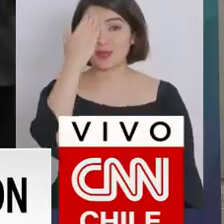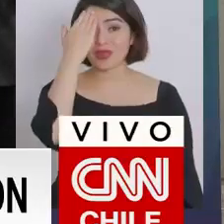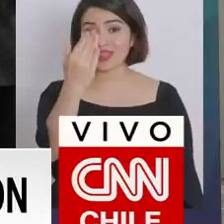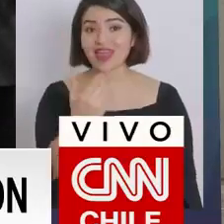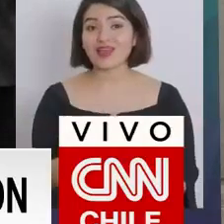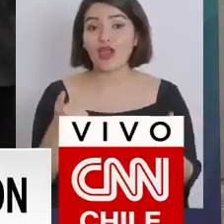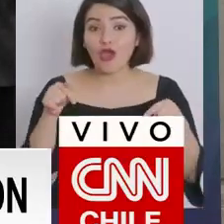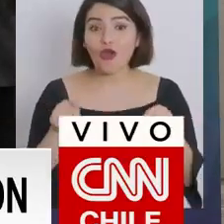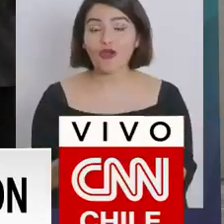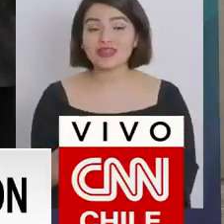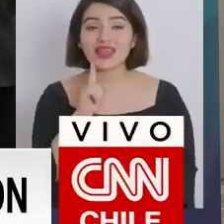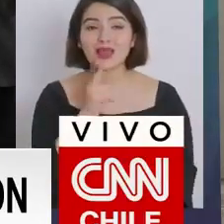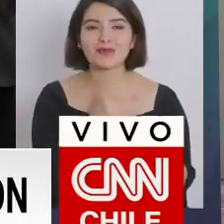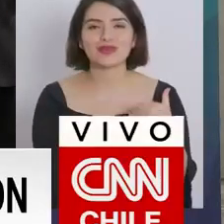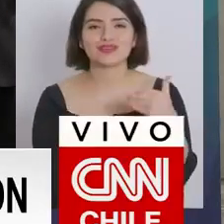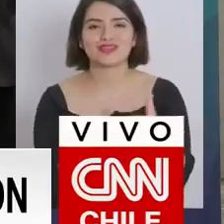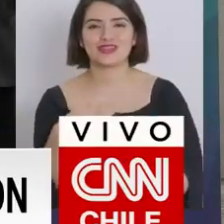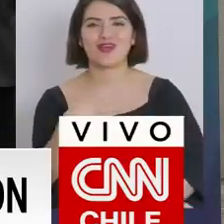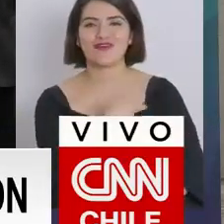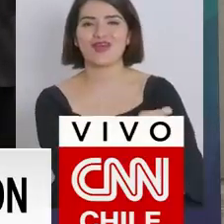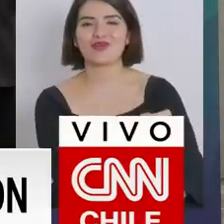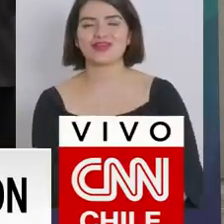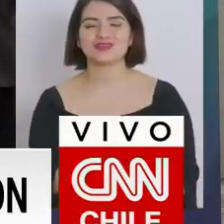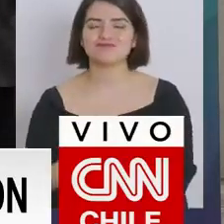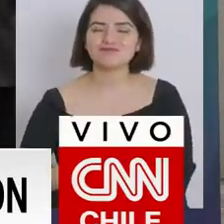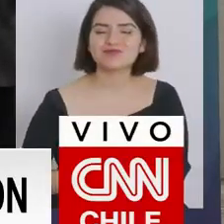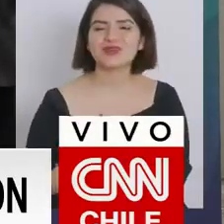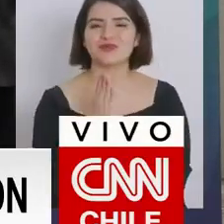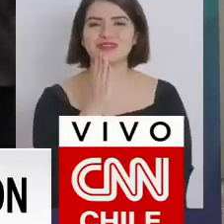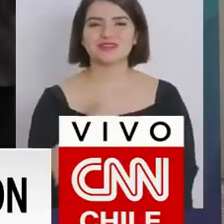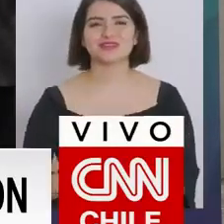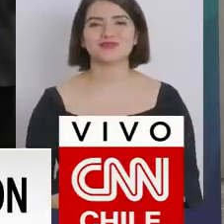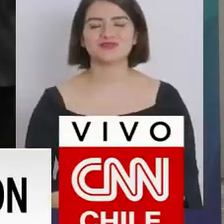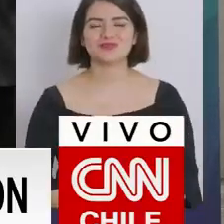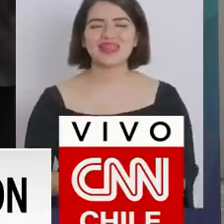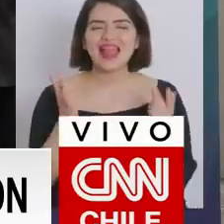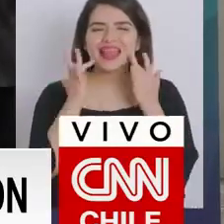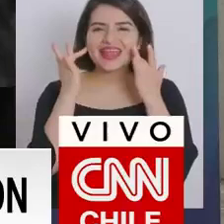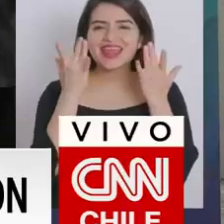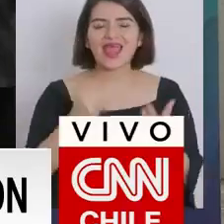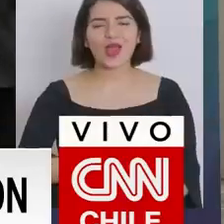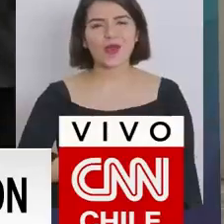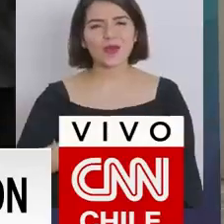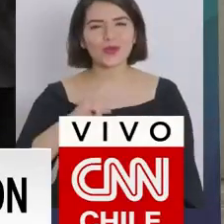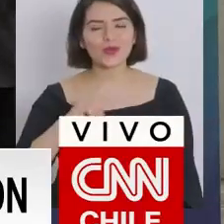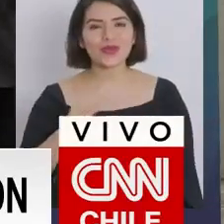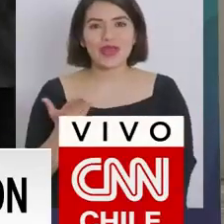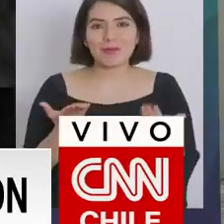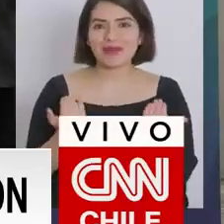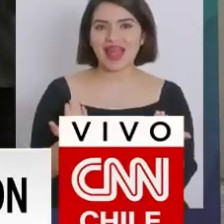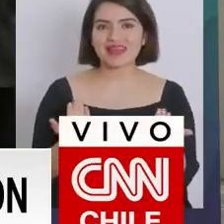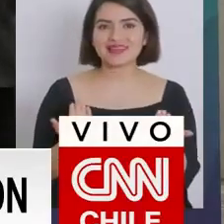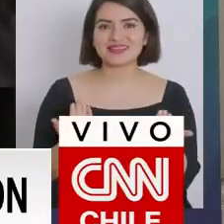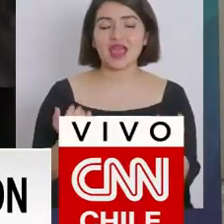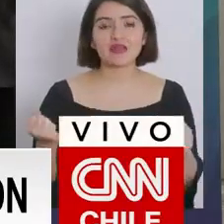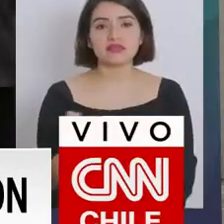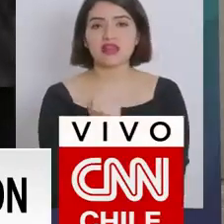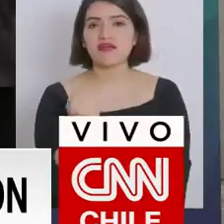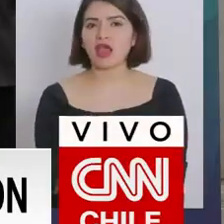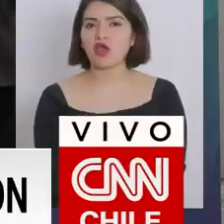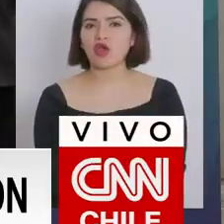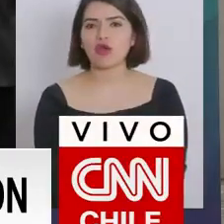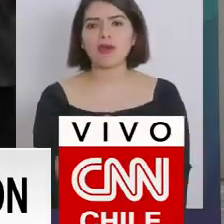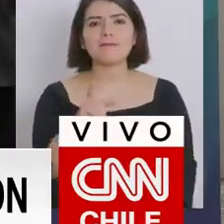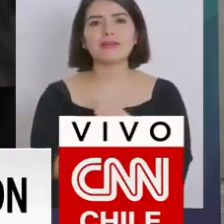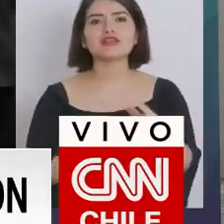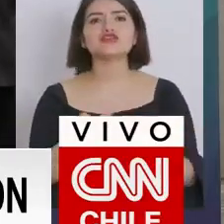ya tengamos el proceso de vacunación en marcha. Eso nos llena de alegría, nos llena de orgullo, nos llena de esperanza el trabajo de tantas